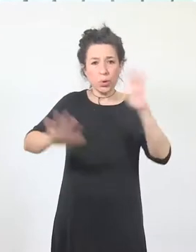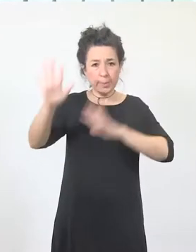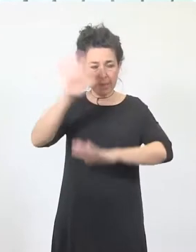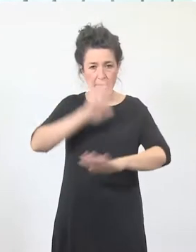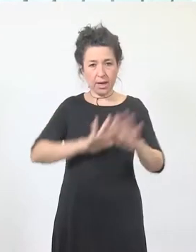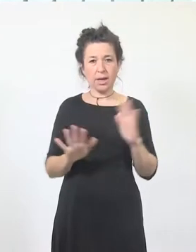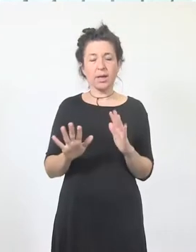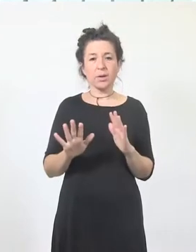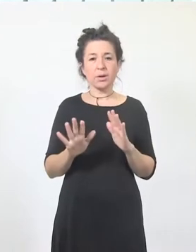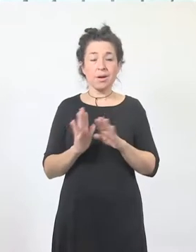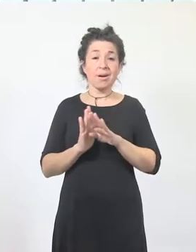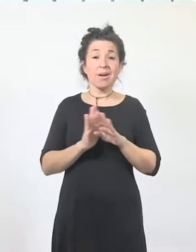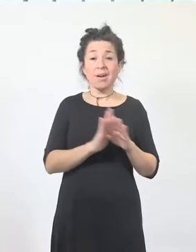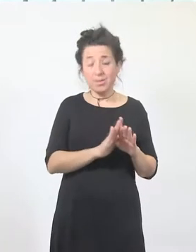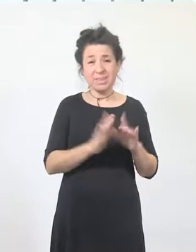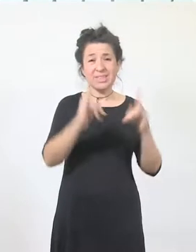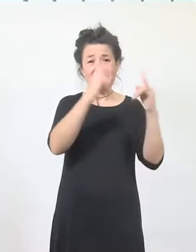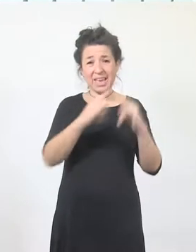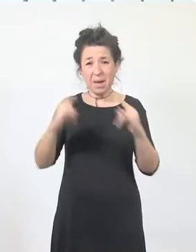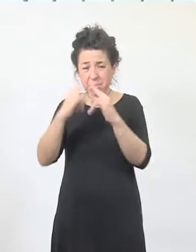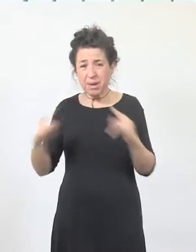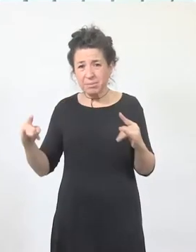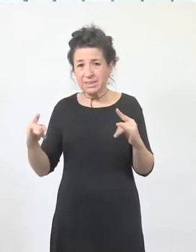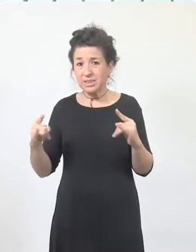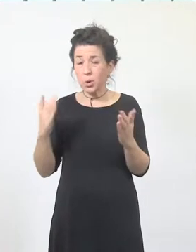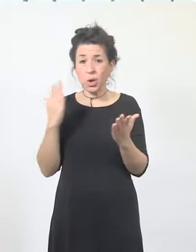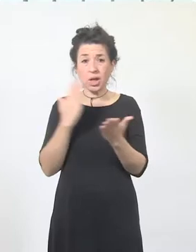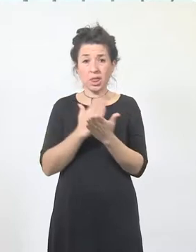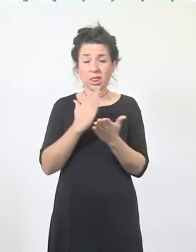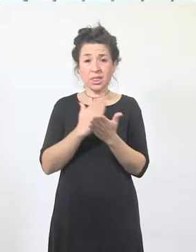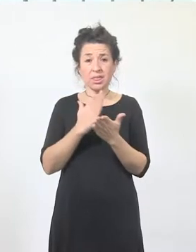complicado. Y aparte de eso, es un campamento que